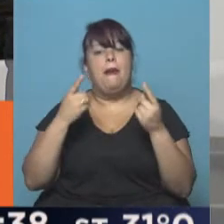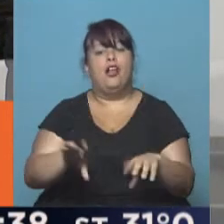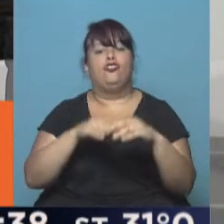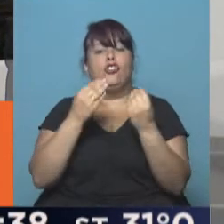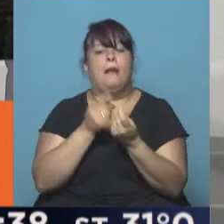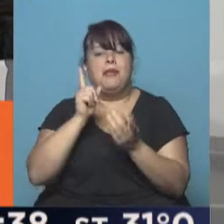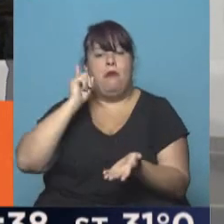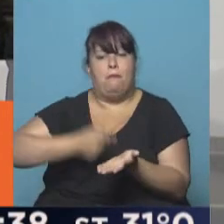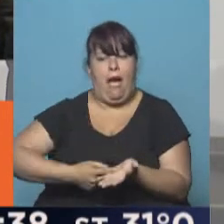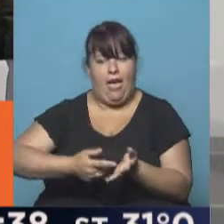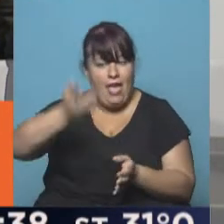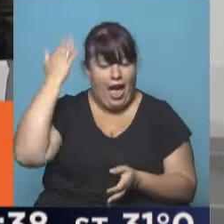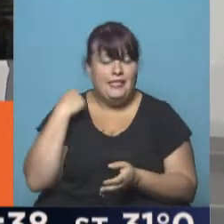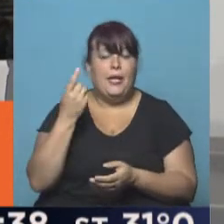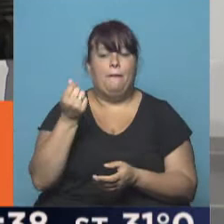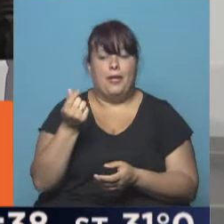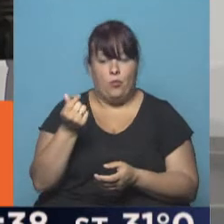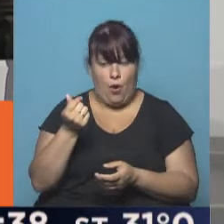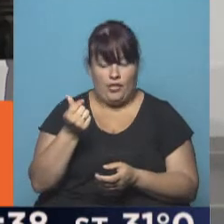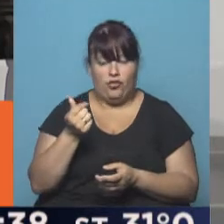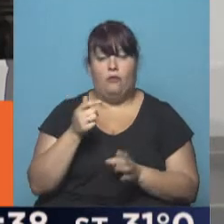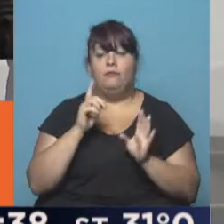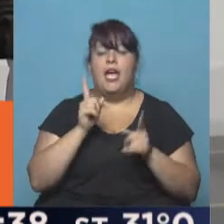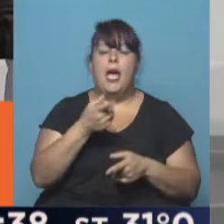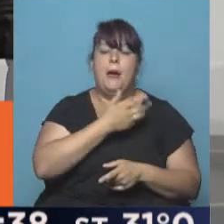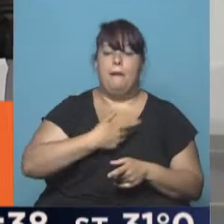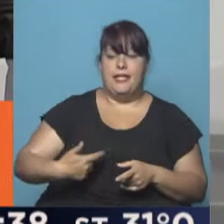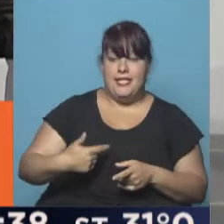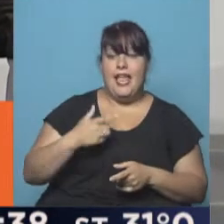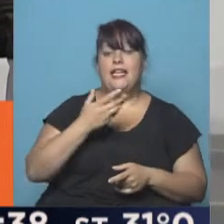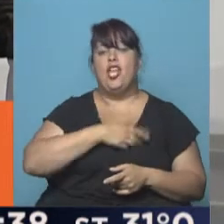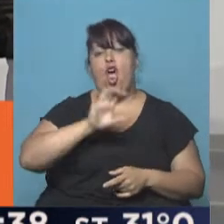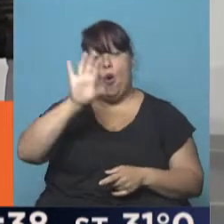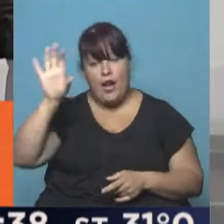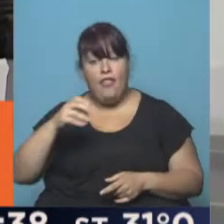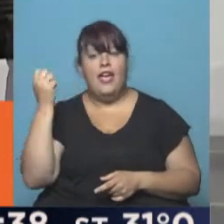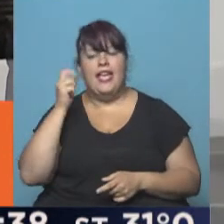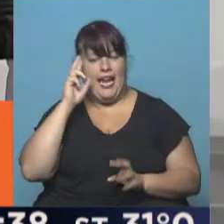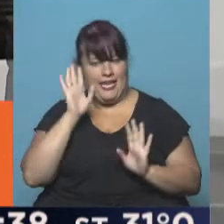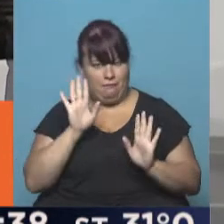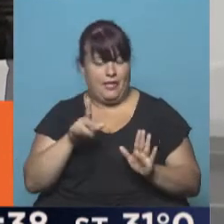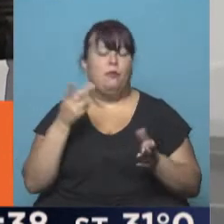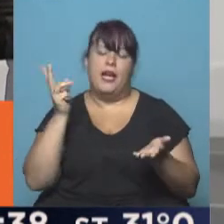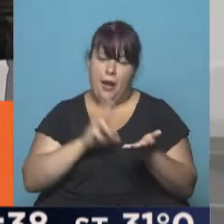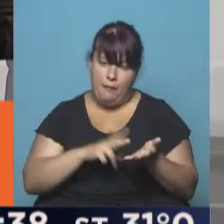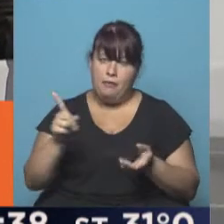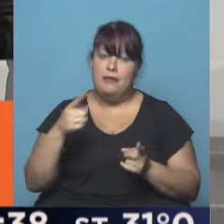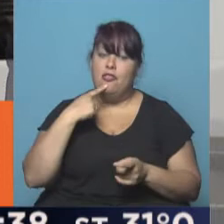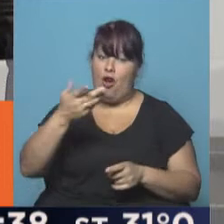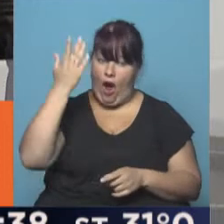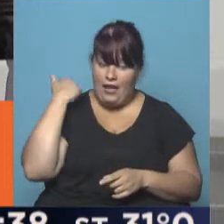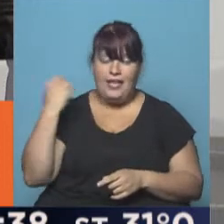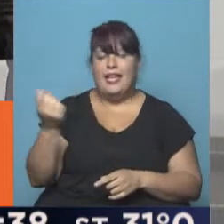monto establecido originalmente en el presupuesto, que tanto el presidente como los gobernadores quieren respetar, porque, insisto, lo que decía al principio,